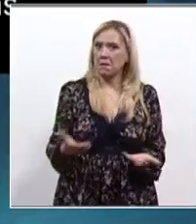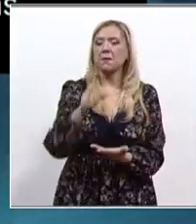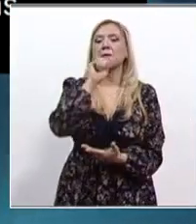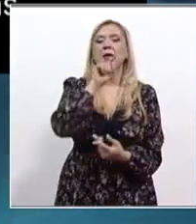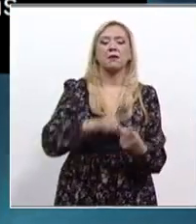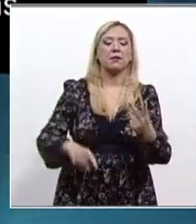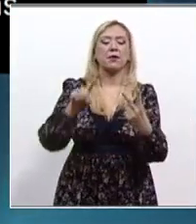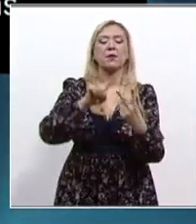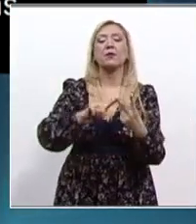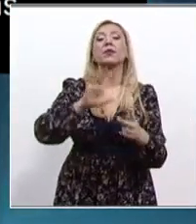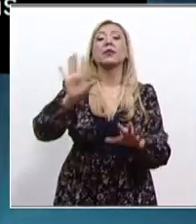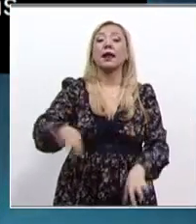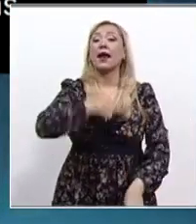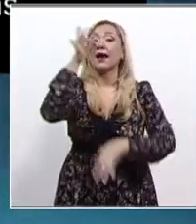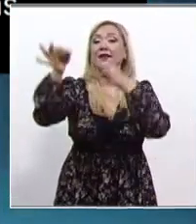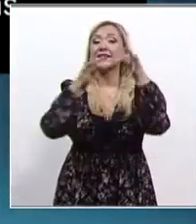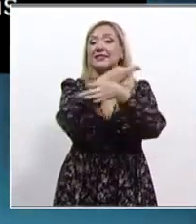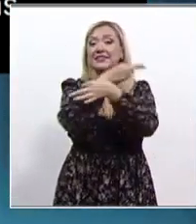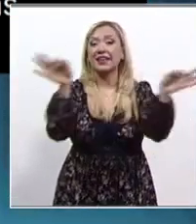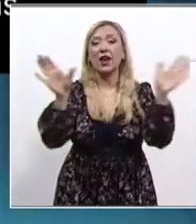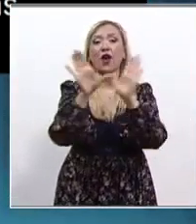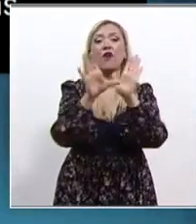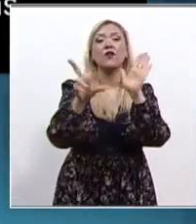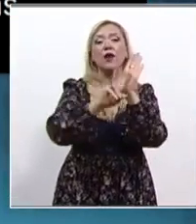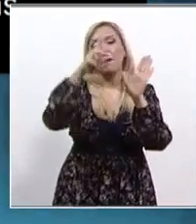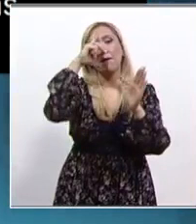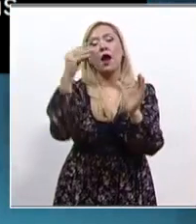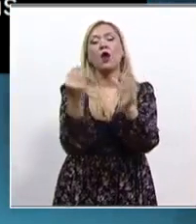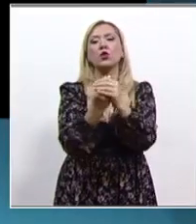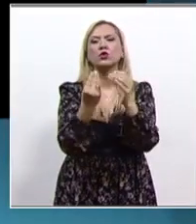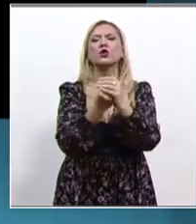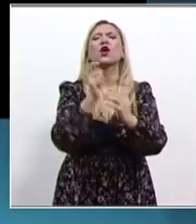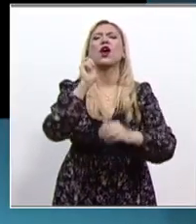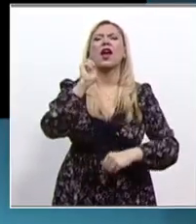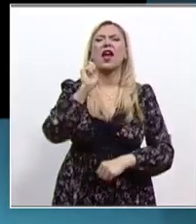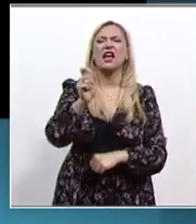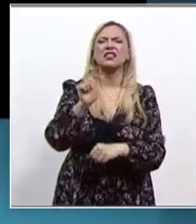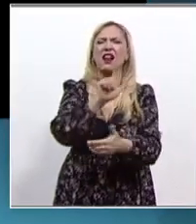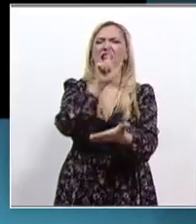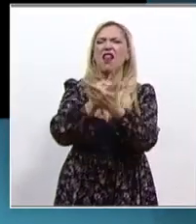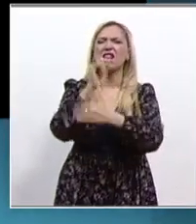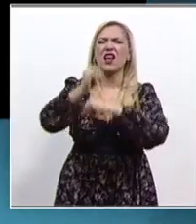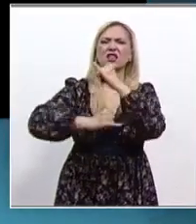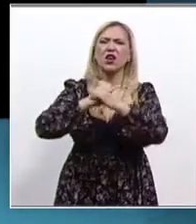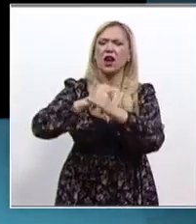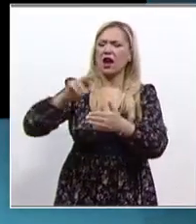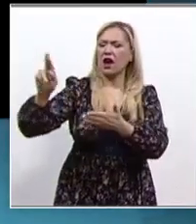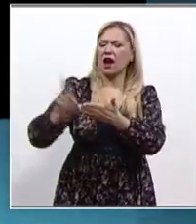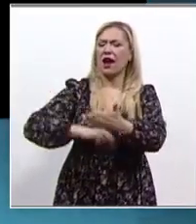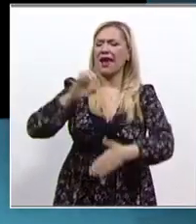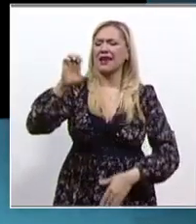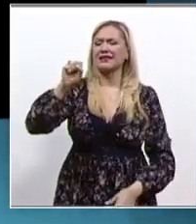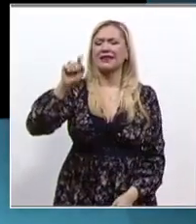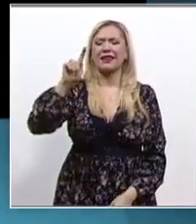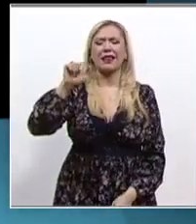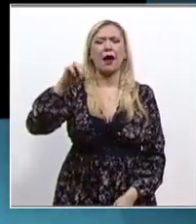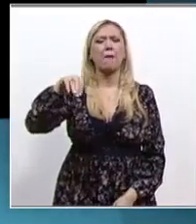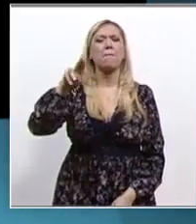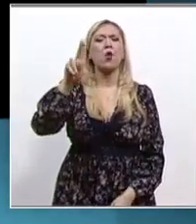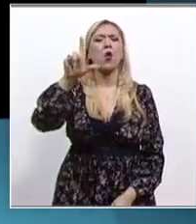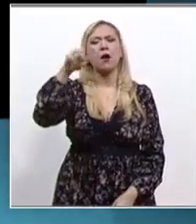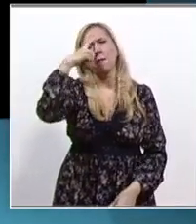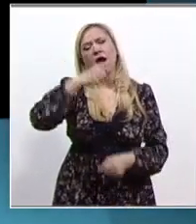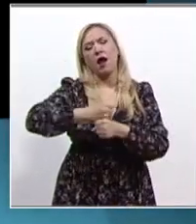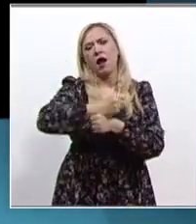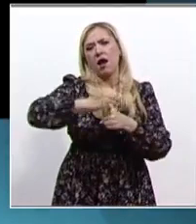la convocatoria para el curso autogestivo sobre el Protocolo de Estambul y la Defensoría Pública Federal dirigido a personas de la